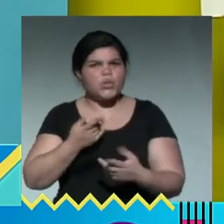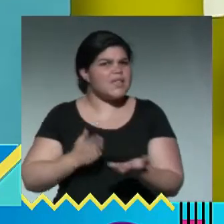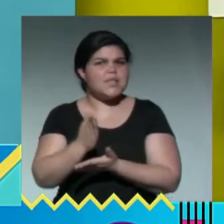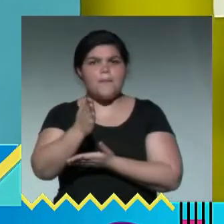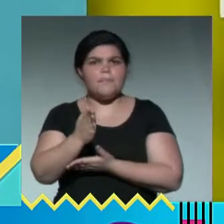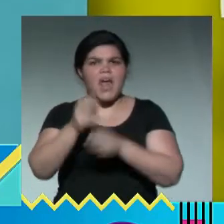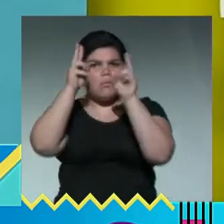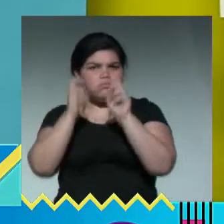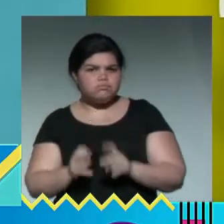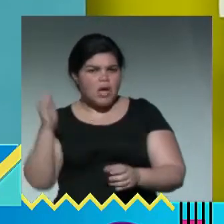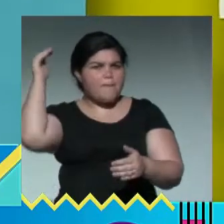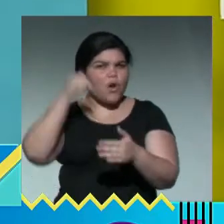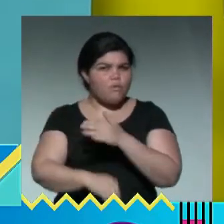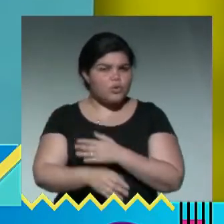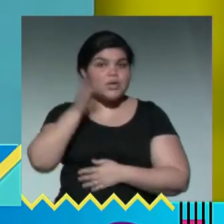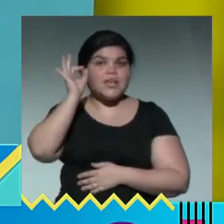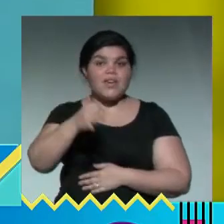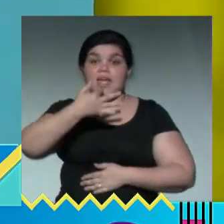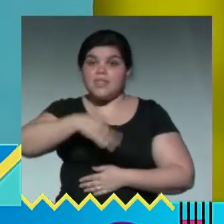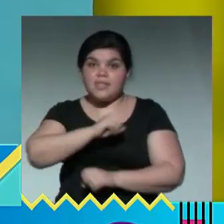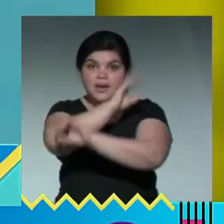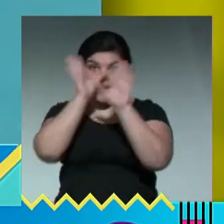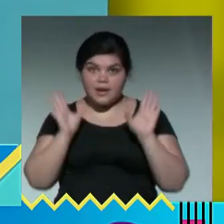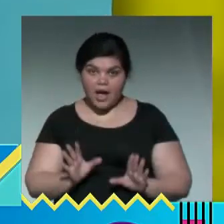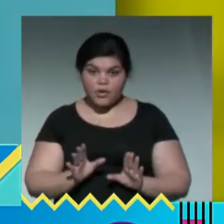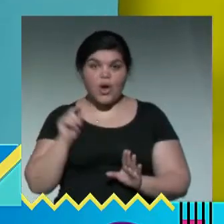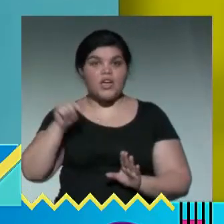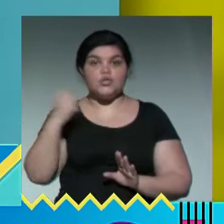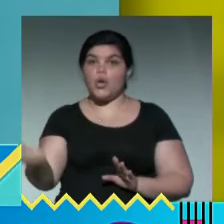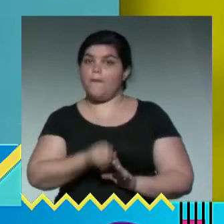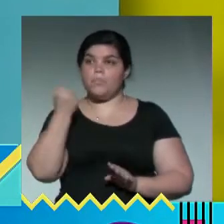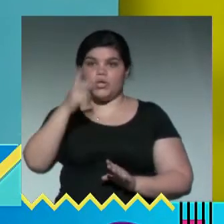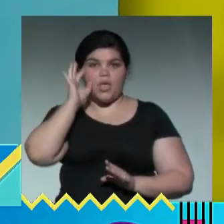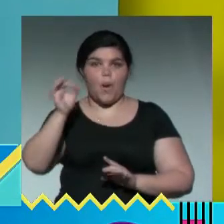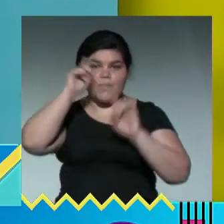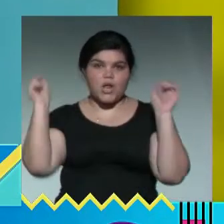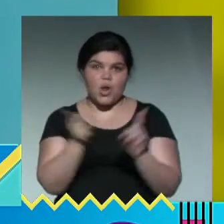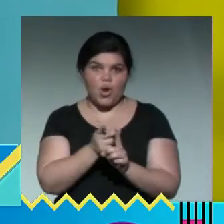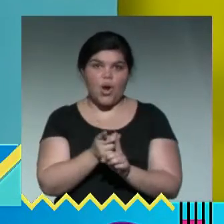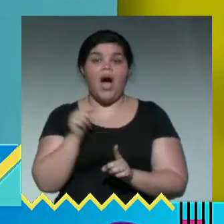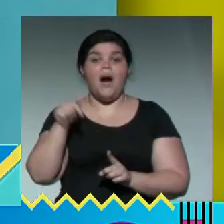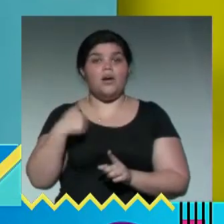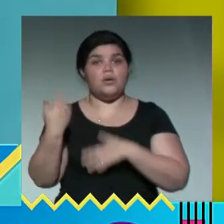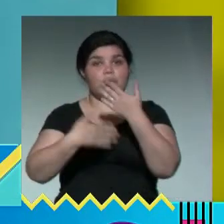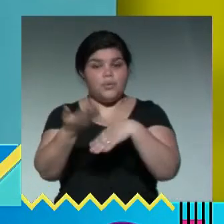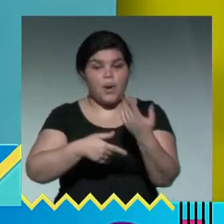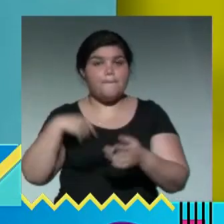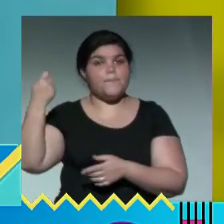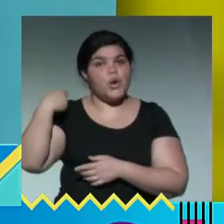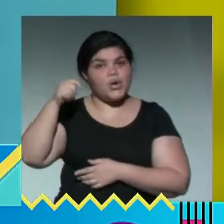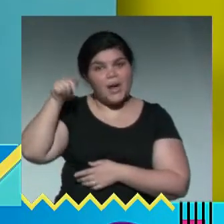es una manera de entender también la realidad. Esa, por lo menos, es la conclusión que saco yo de este programa, tratando